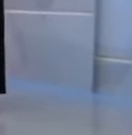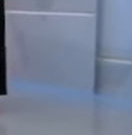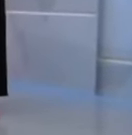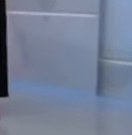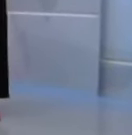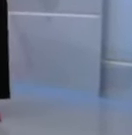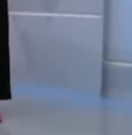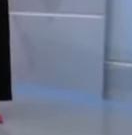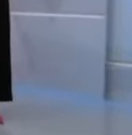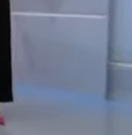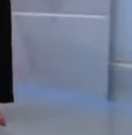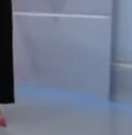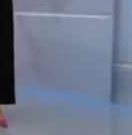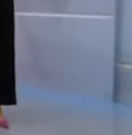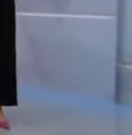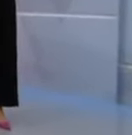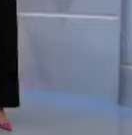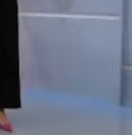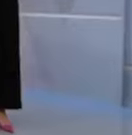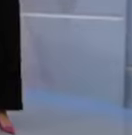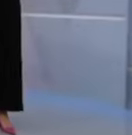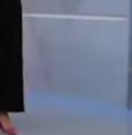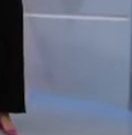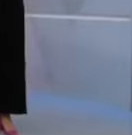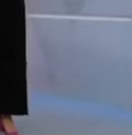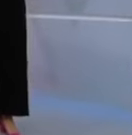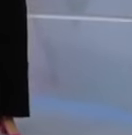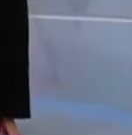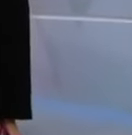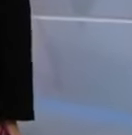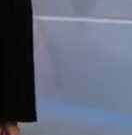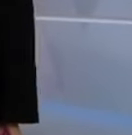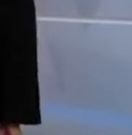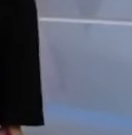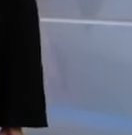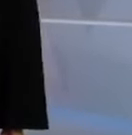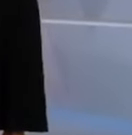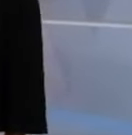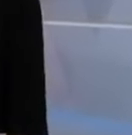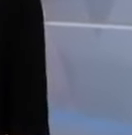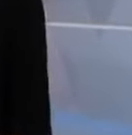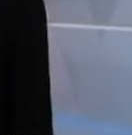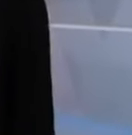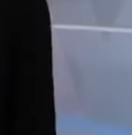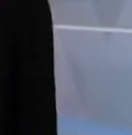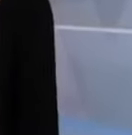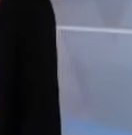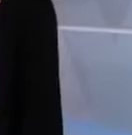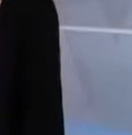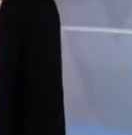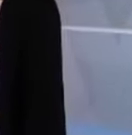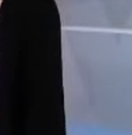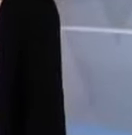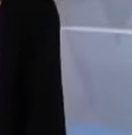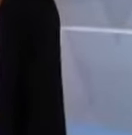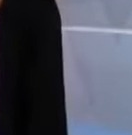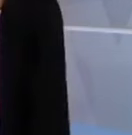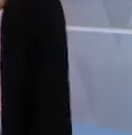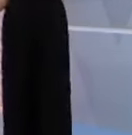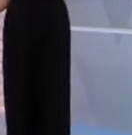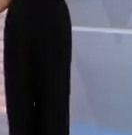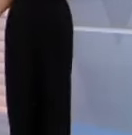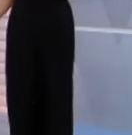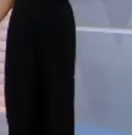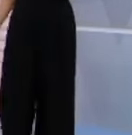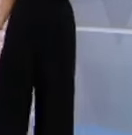Culiacaraca, Alillán, Chucasenki, Panacha, Iris Cárdenas, Maná. Muy bien, Ari, Alillán, mi Walter, muy bien, y tú lo has dicho, Jayaya, Perú, Suyun,